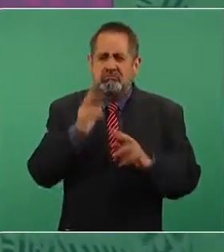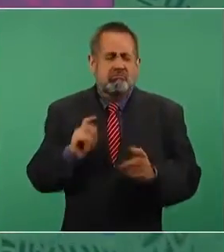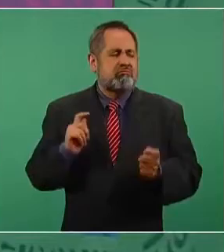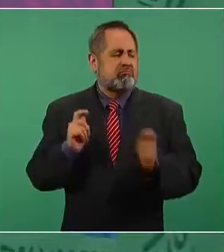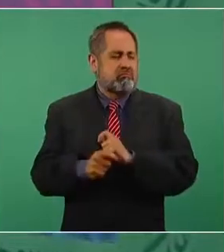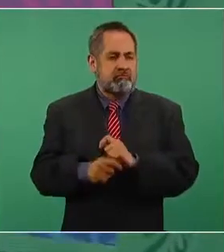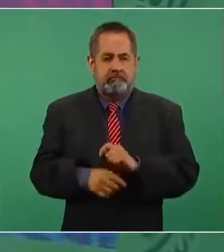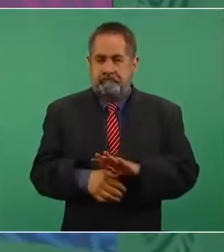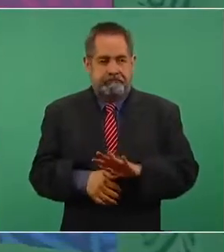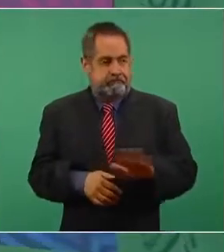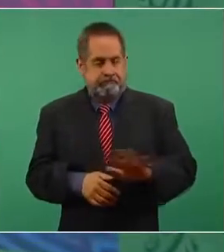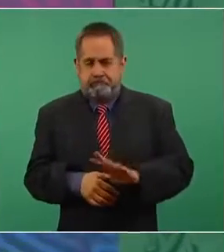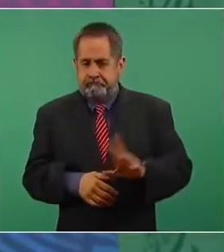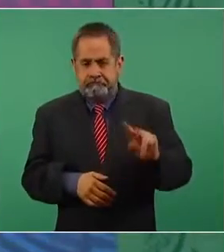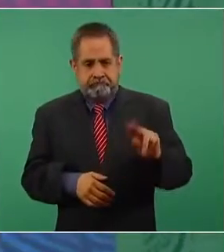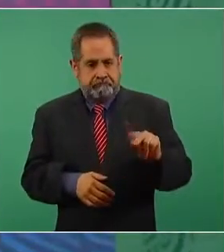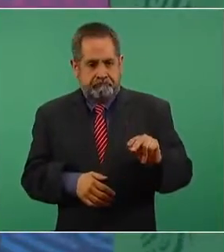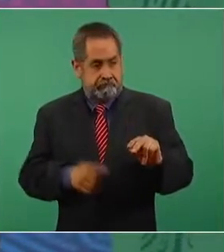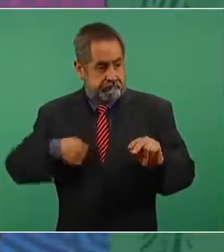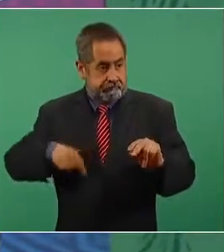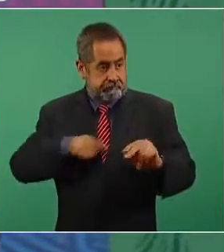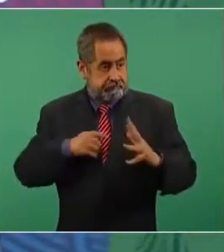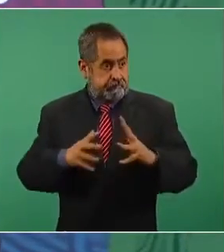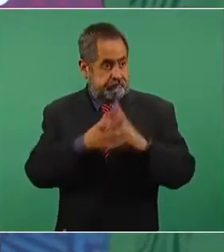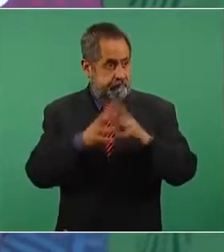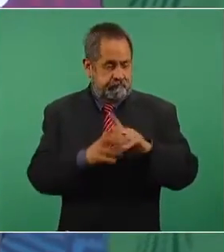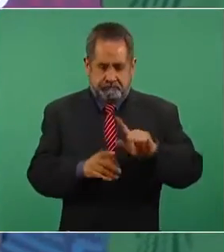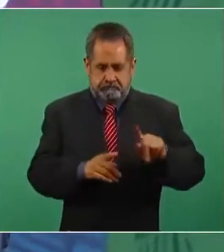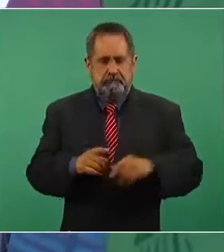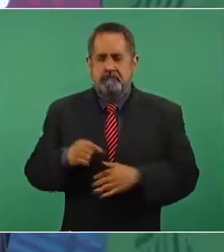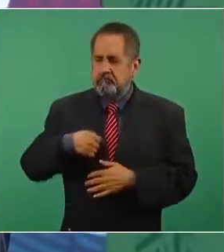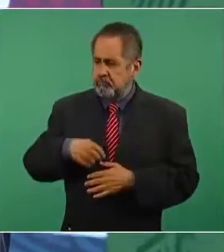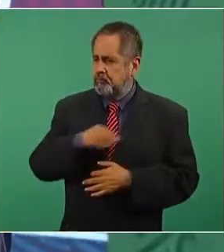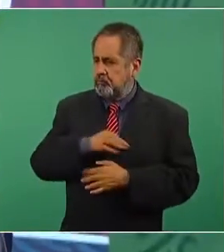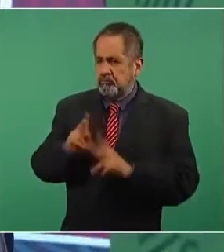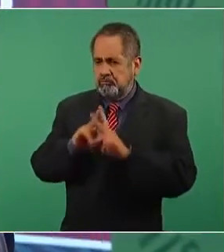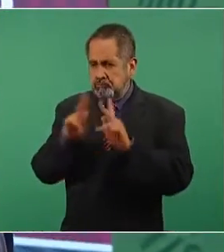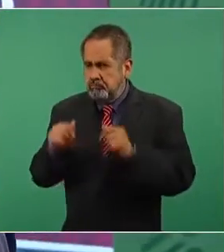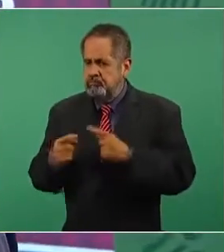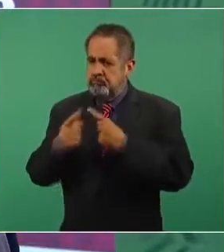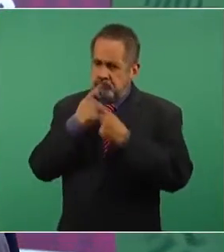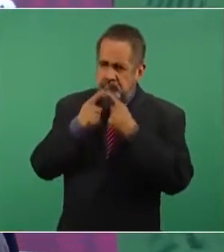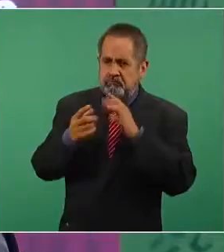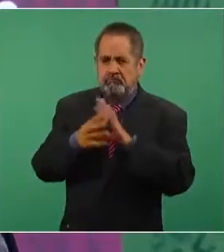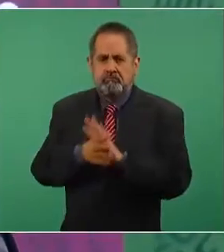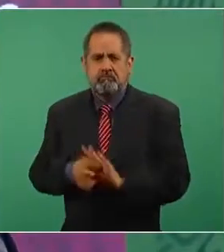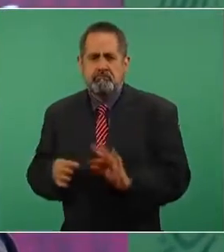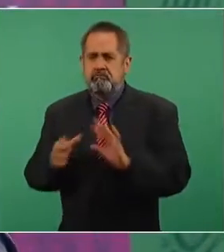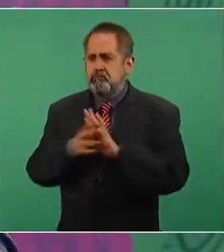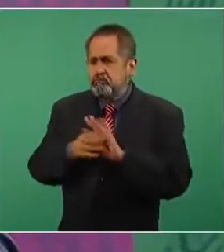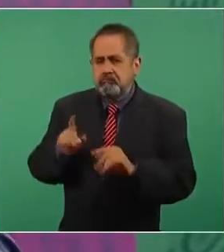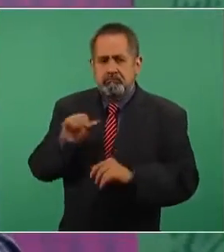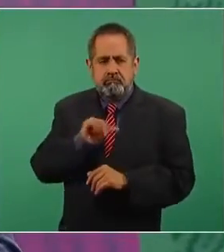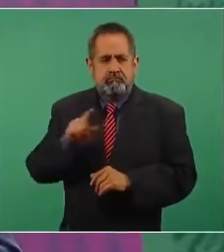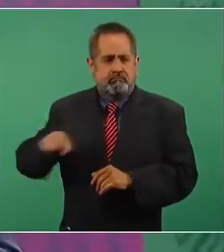transformación. Y nosotros dijimos, no, se puede por la vía pacífica, creando conciencia en la